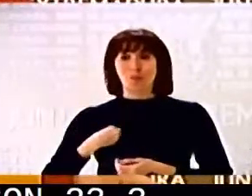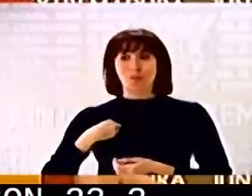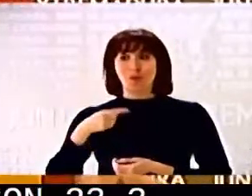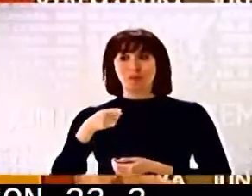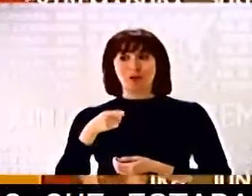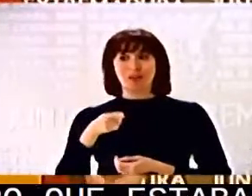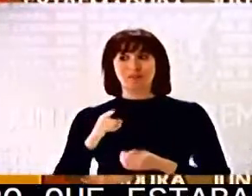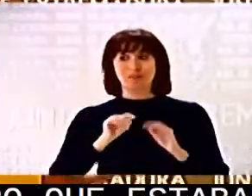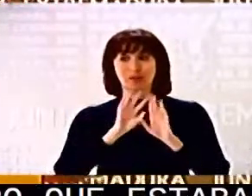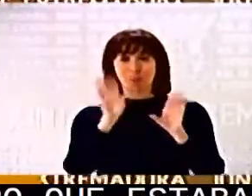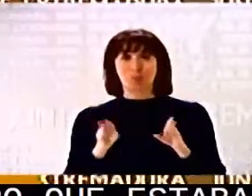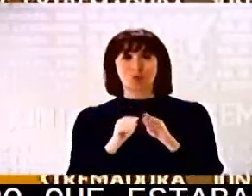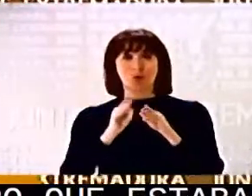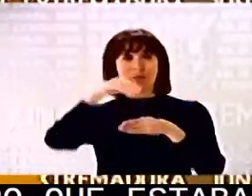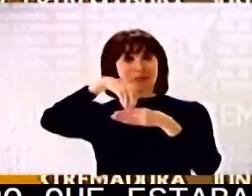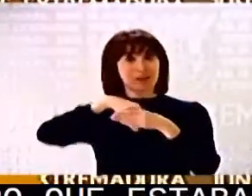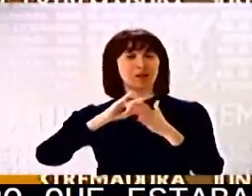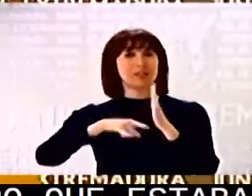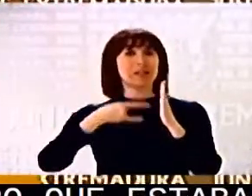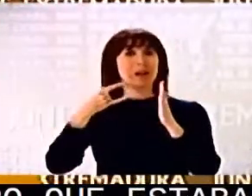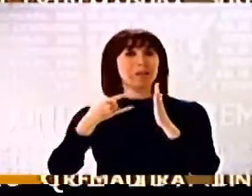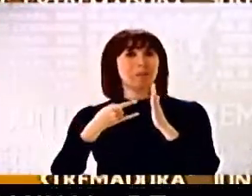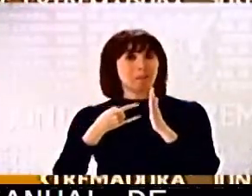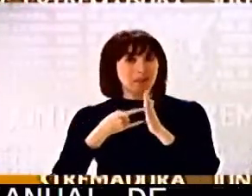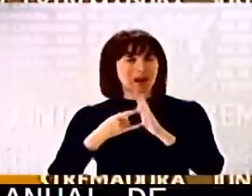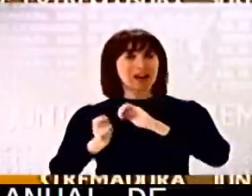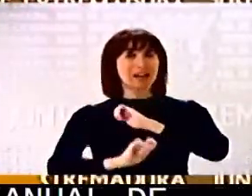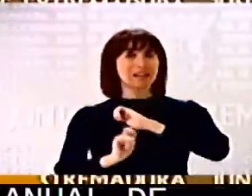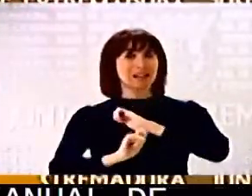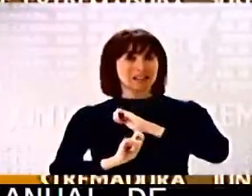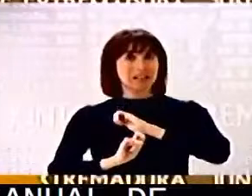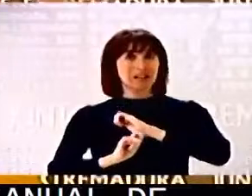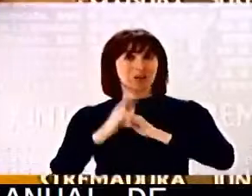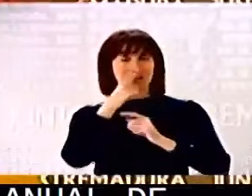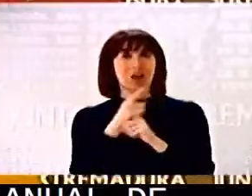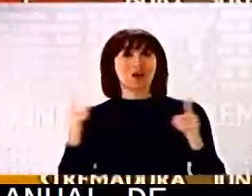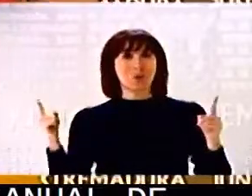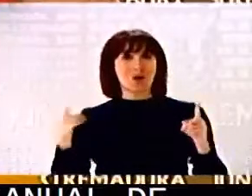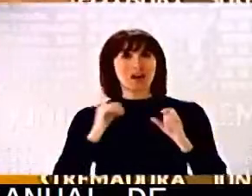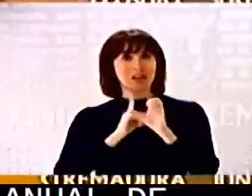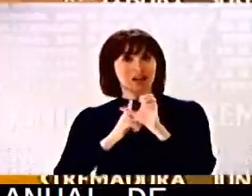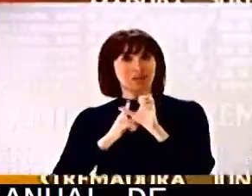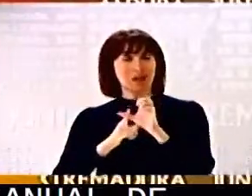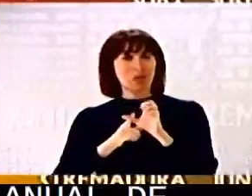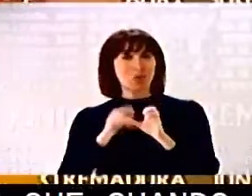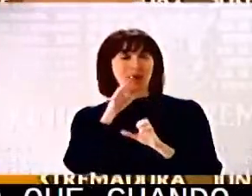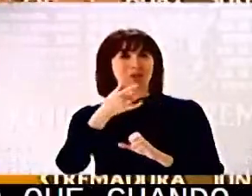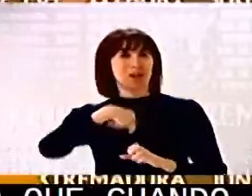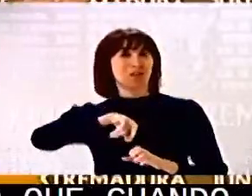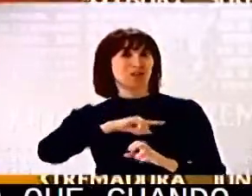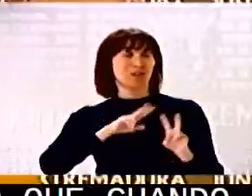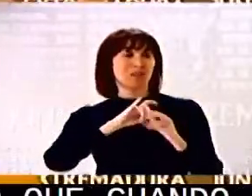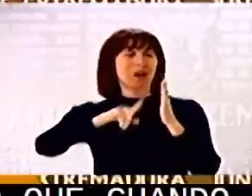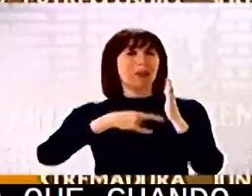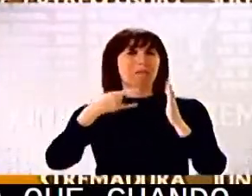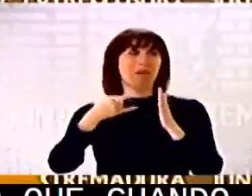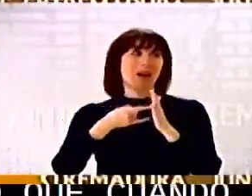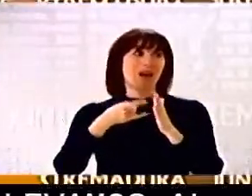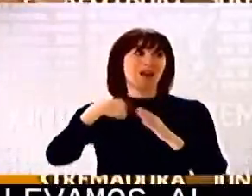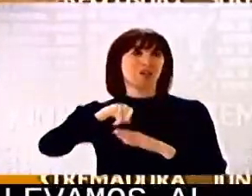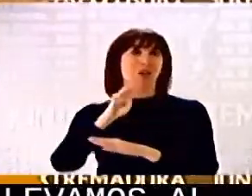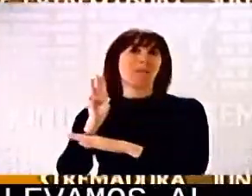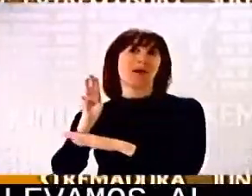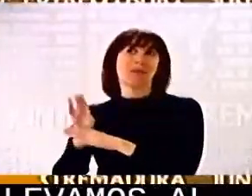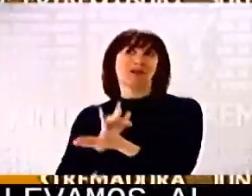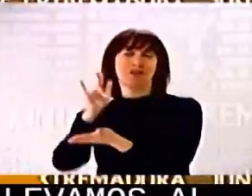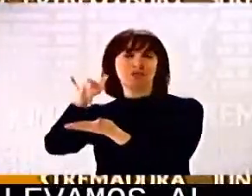recogidos en el Plan Estratégico Plurianual de Infraestructuras de Extremadura, verdad que cuando hablamos de planning y estas cosas y los llevamos al Parlamento